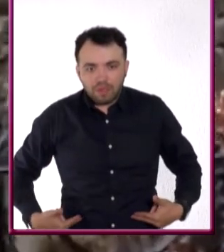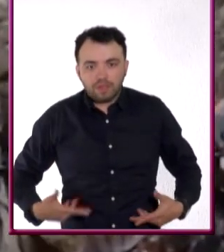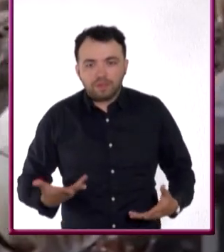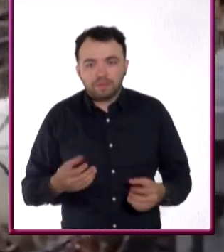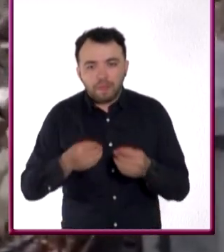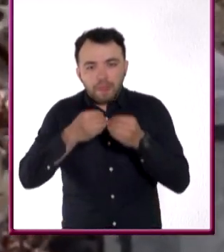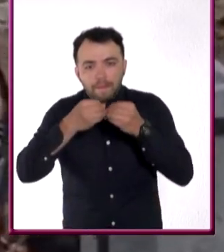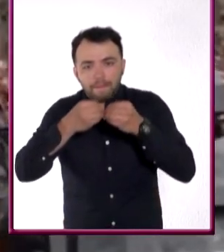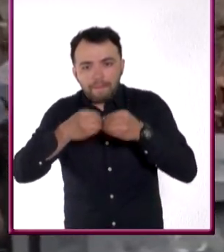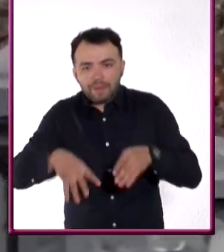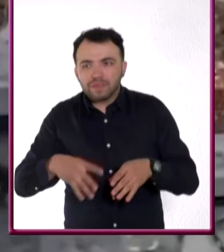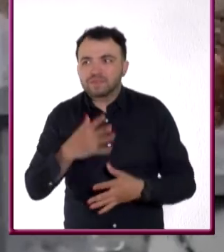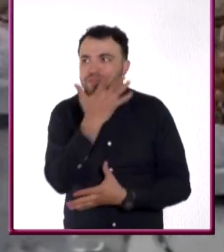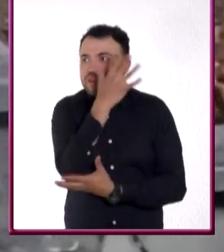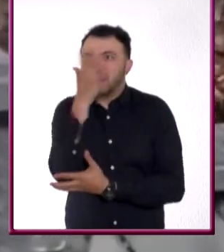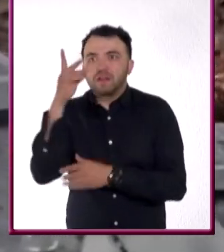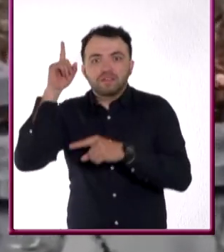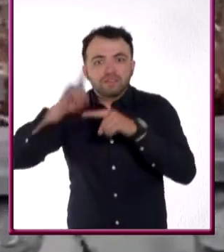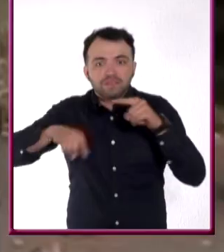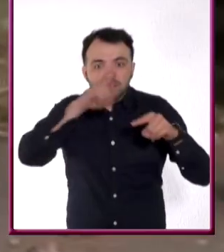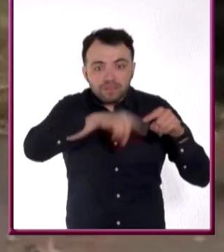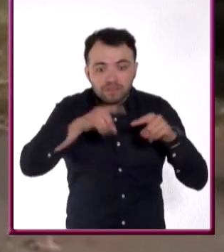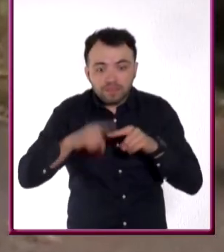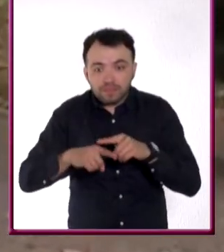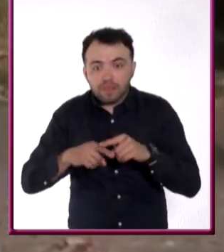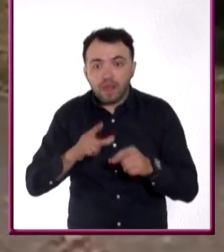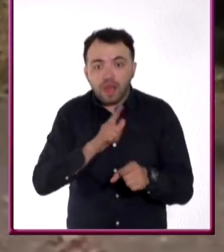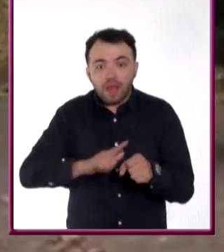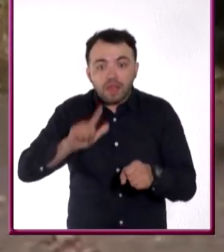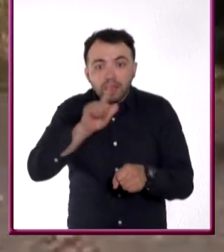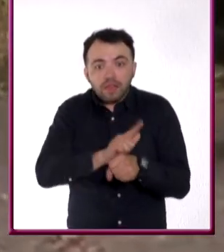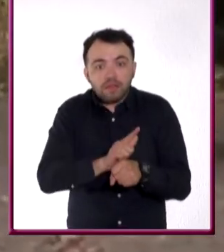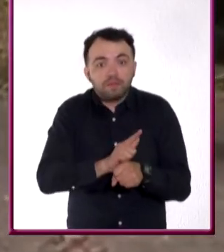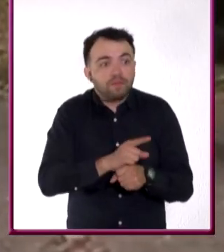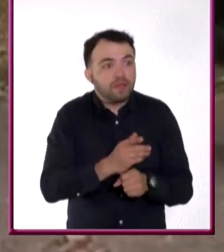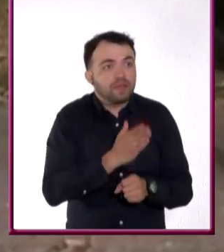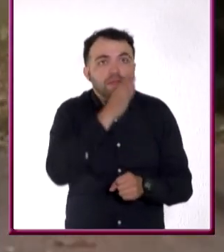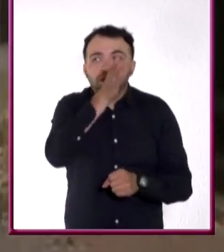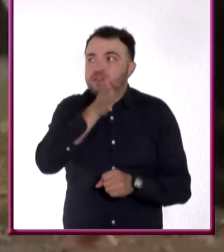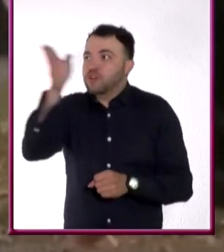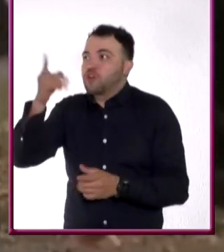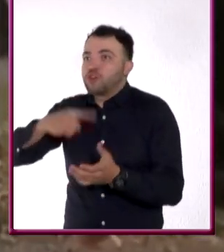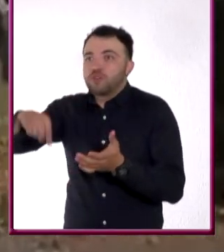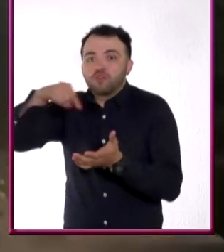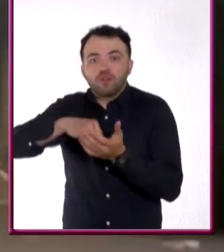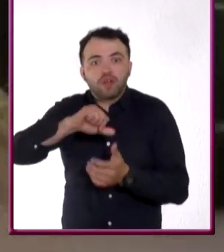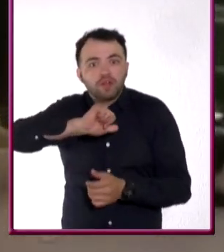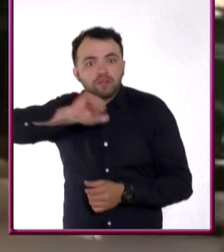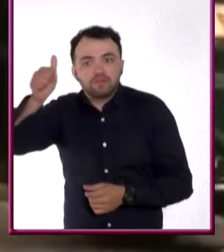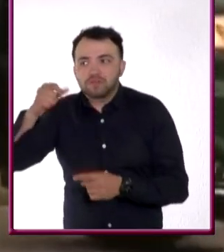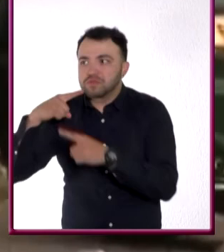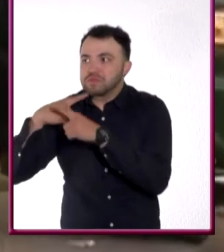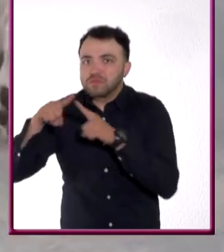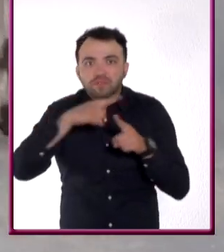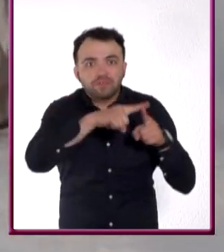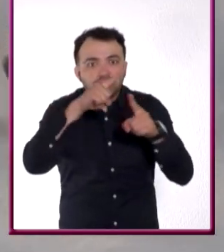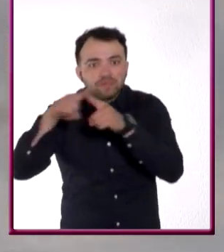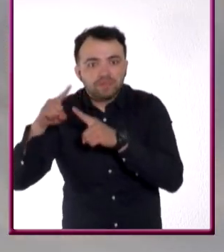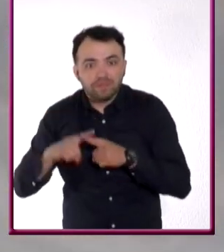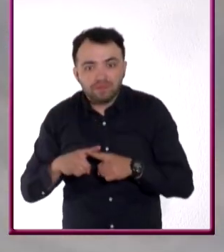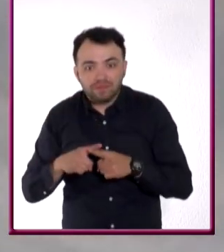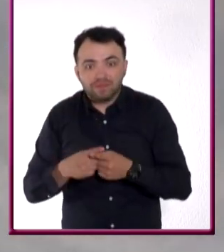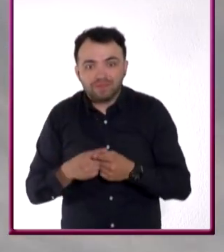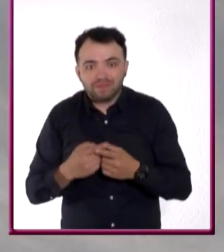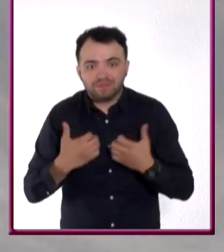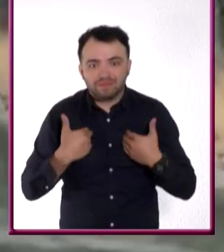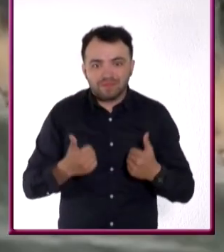pues la pérdida de hábitats presiona a que los animales migren y se distribuyan en los territorios de manera diferente. Esto